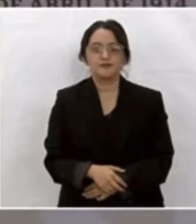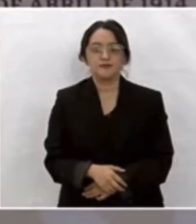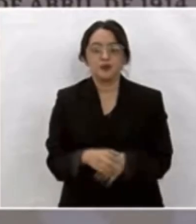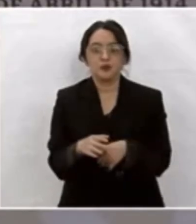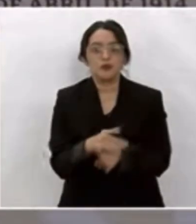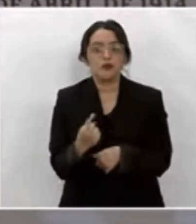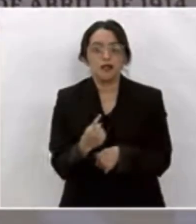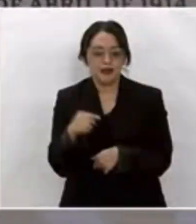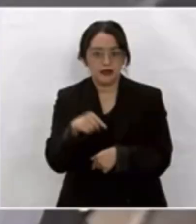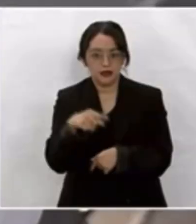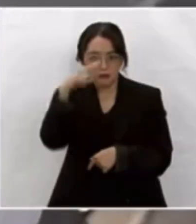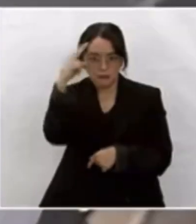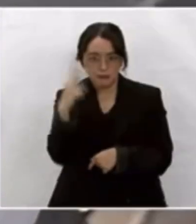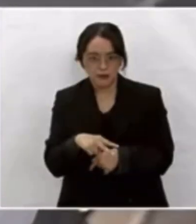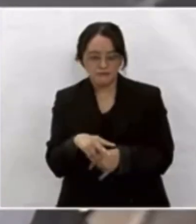hemos padecido